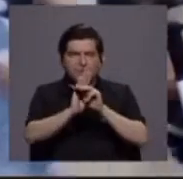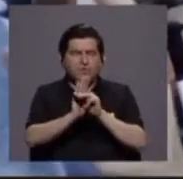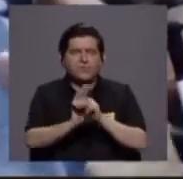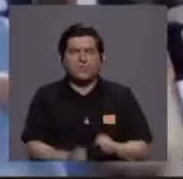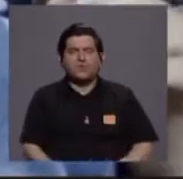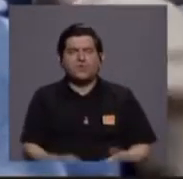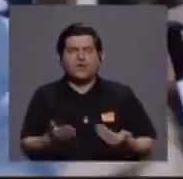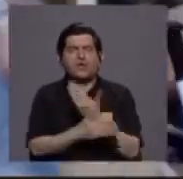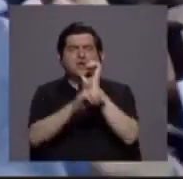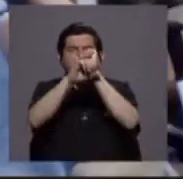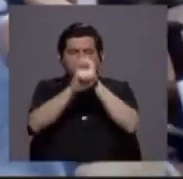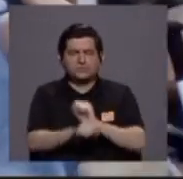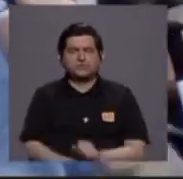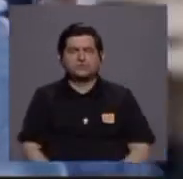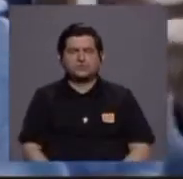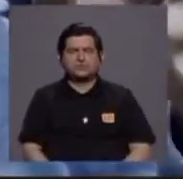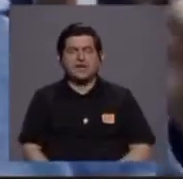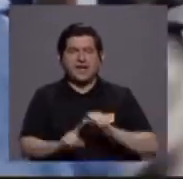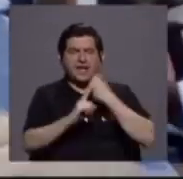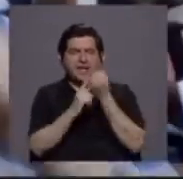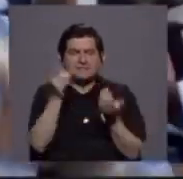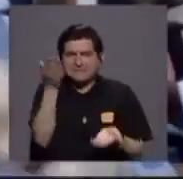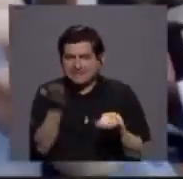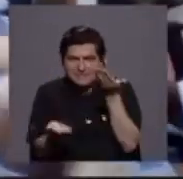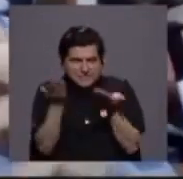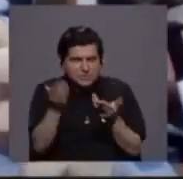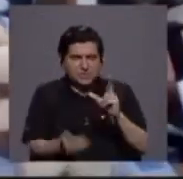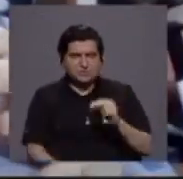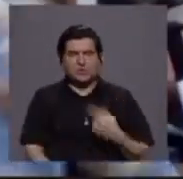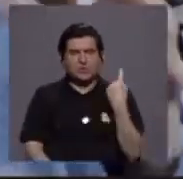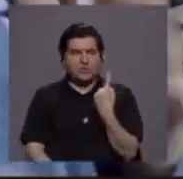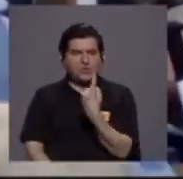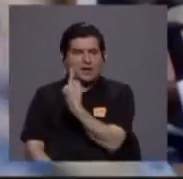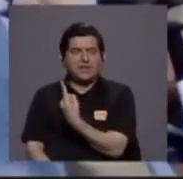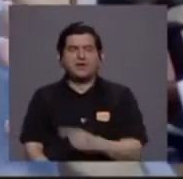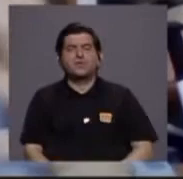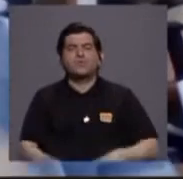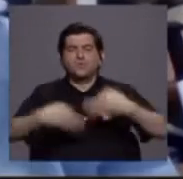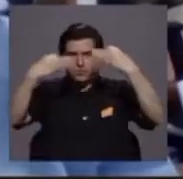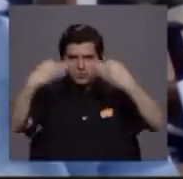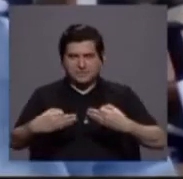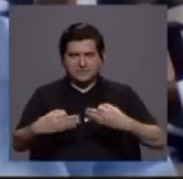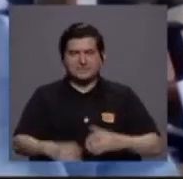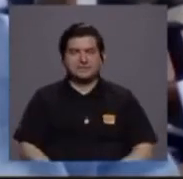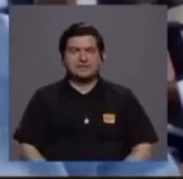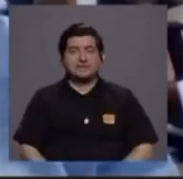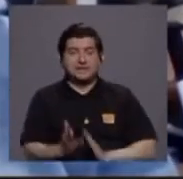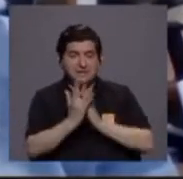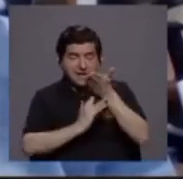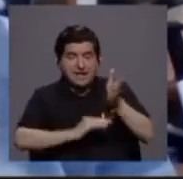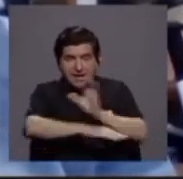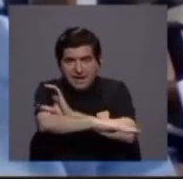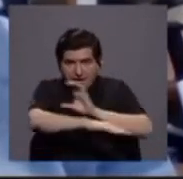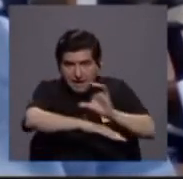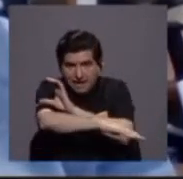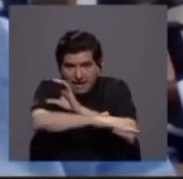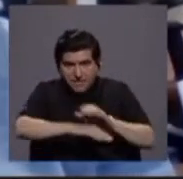agentes representativos y condiciones de equilibrio, sino cada agente toma sus decisiones y a través de la computadora es que se